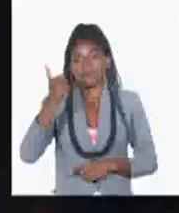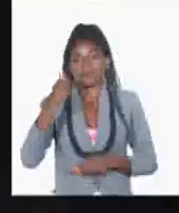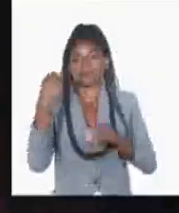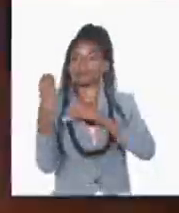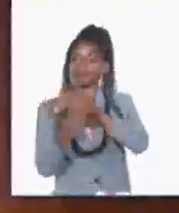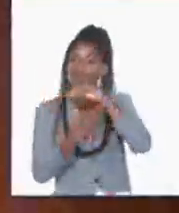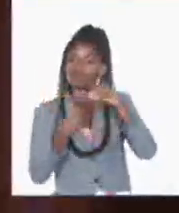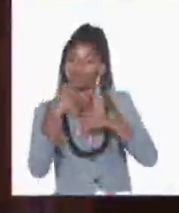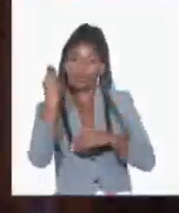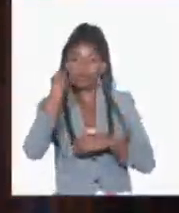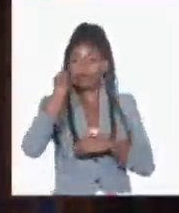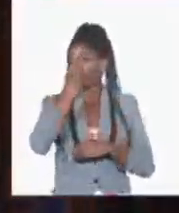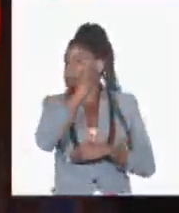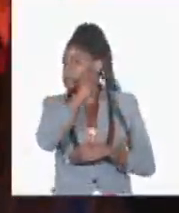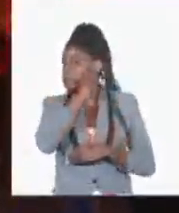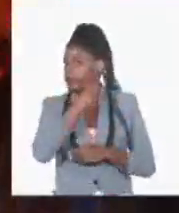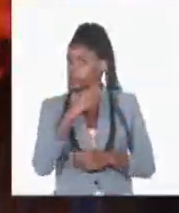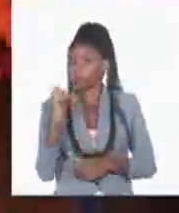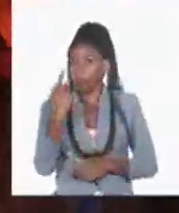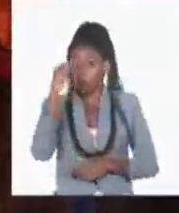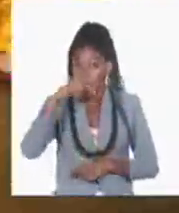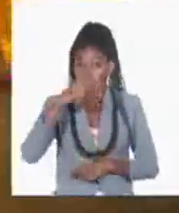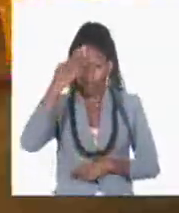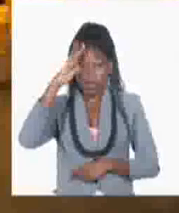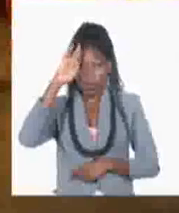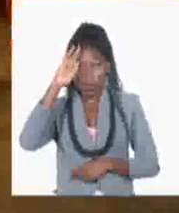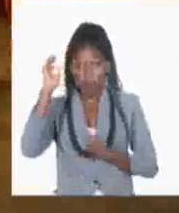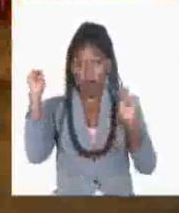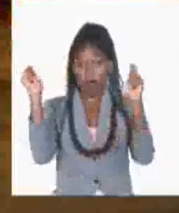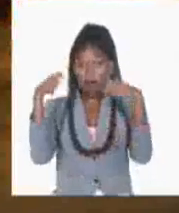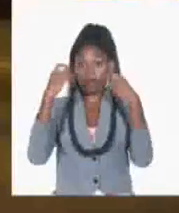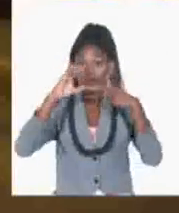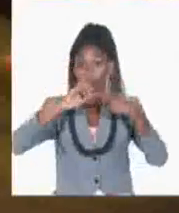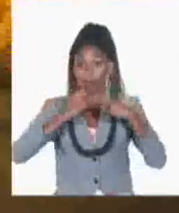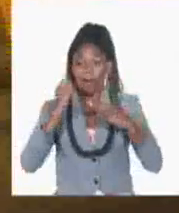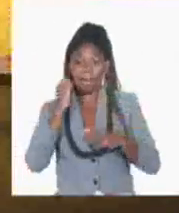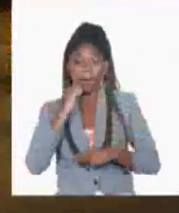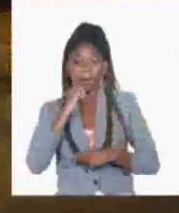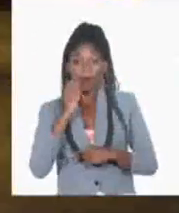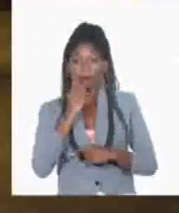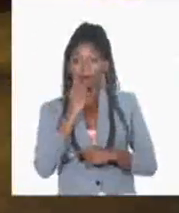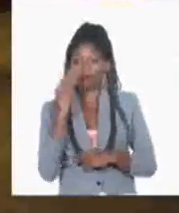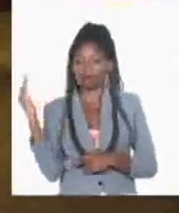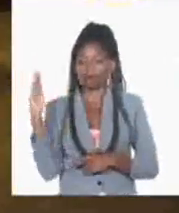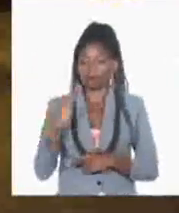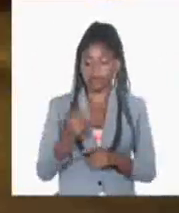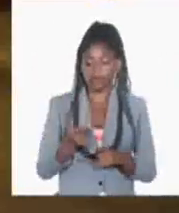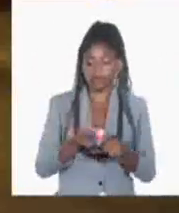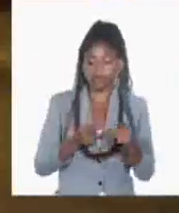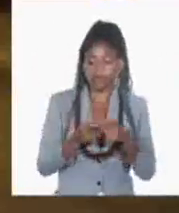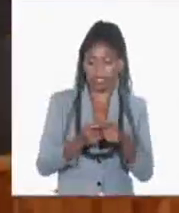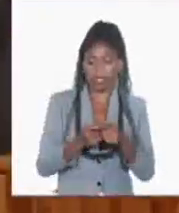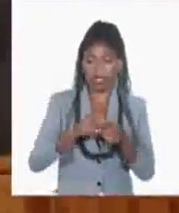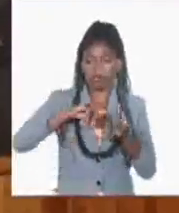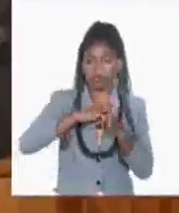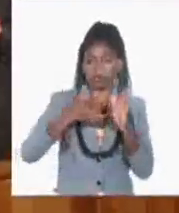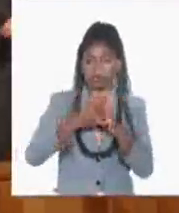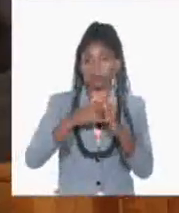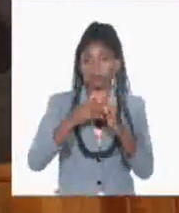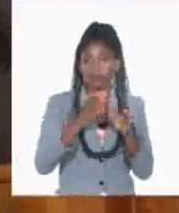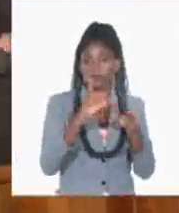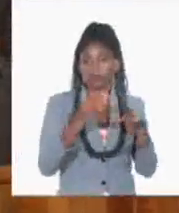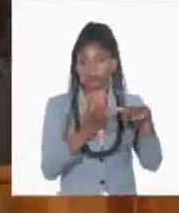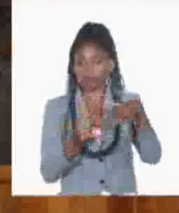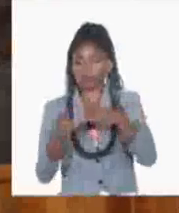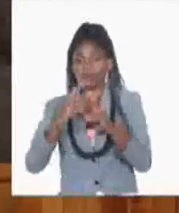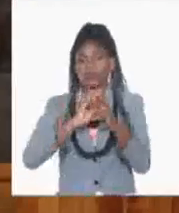transformarse. Único de su tipo en Cuba, el Festival de Payasos ofrece también la posibilidad de acercarse a proyectos como Los Andantinos y Teatro